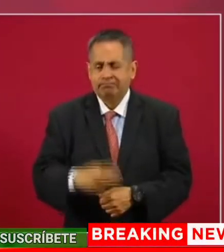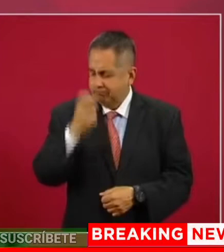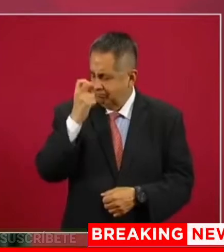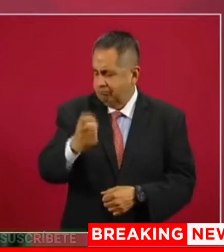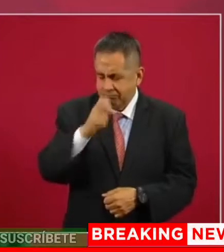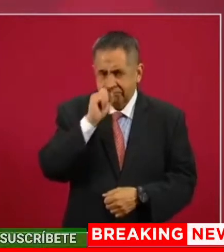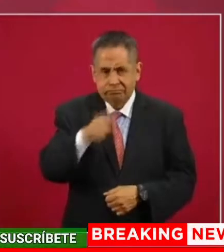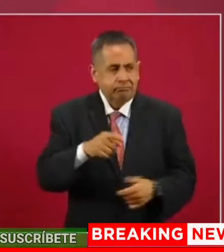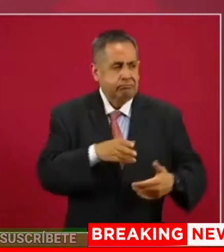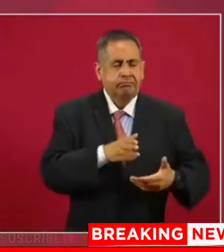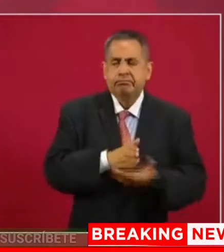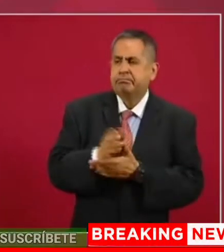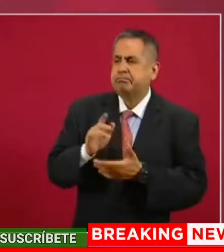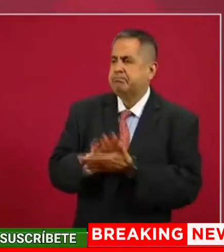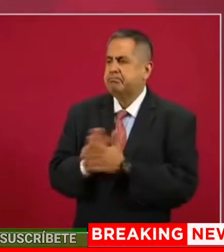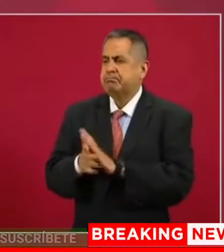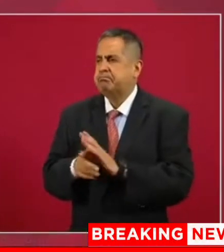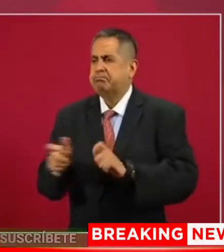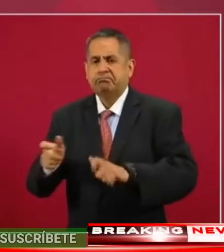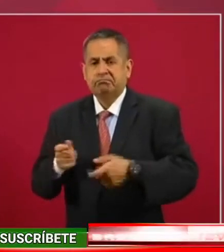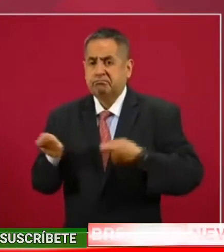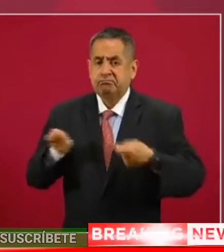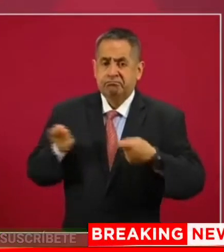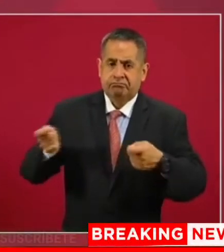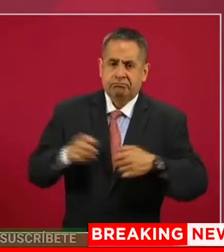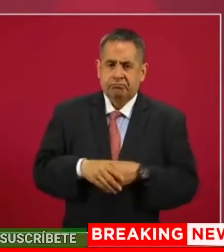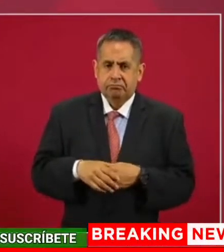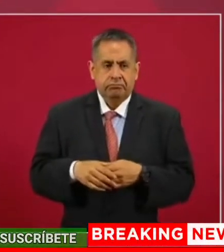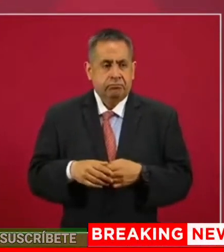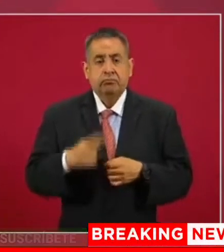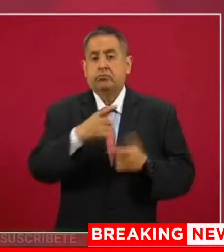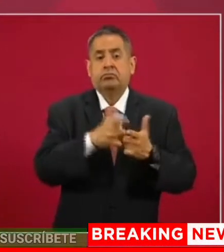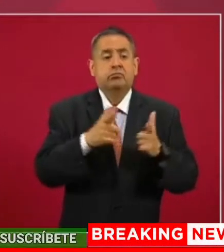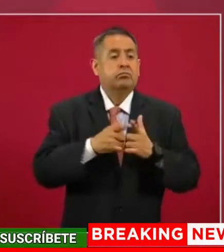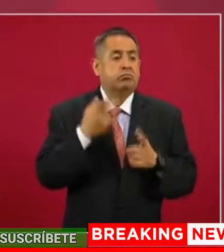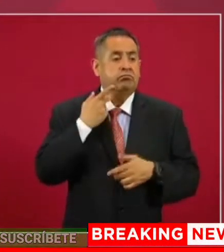por estas personas, por un partido.